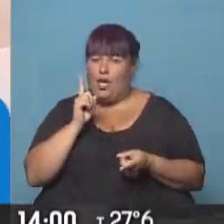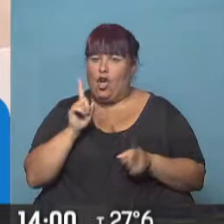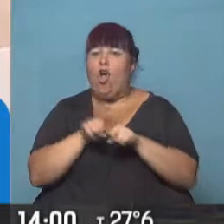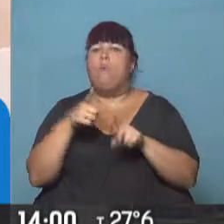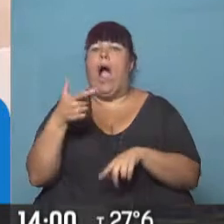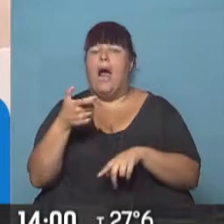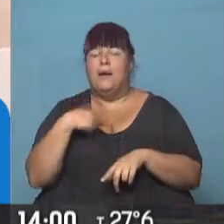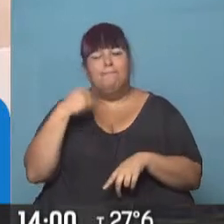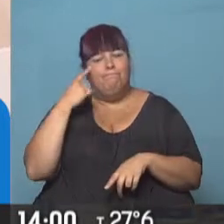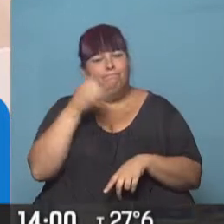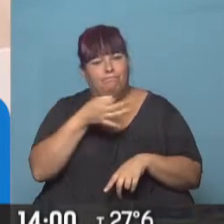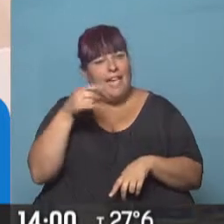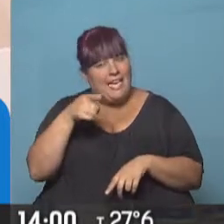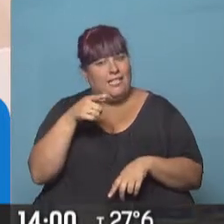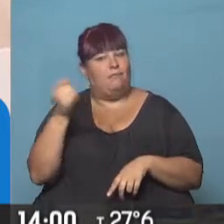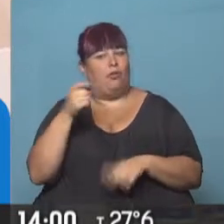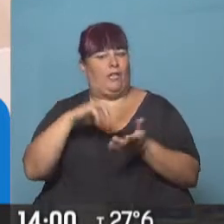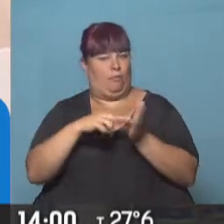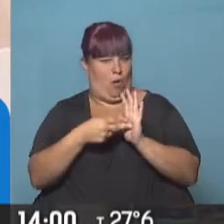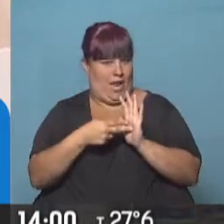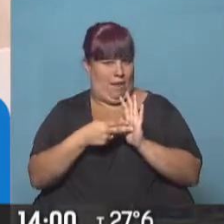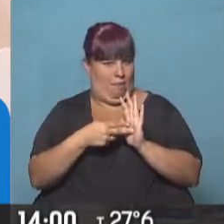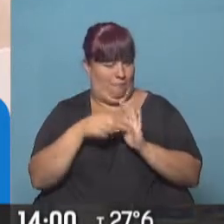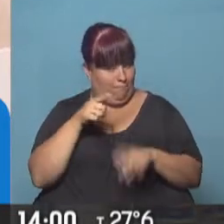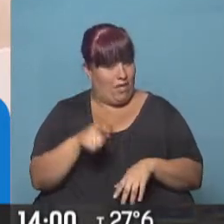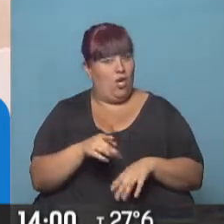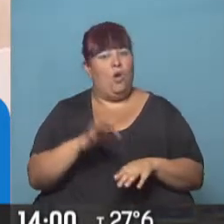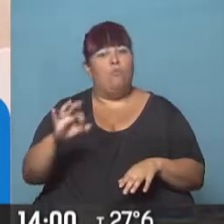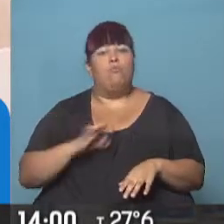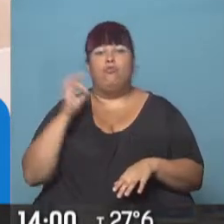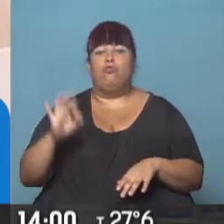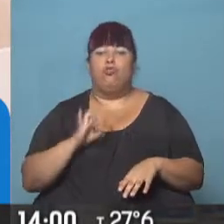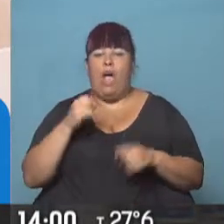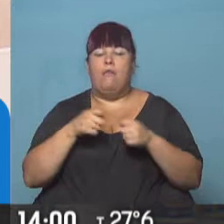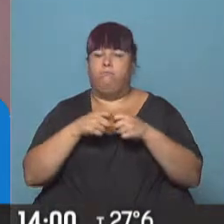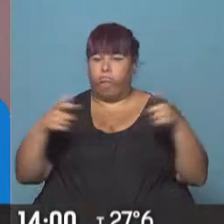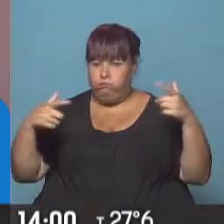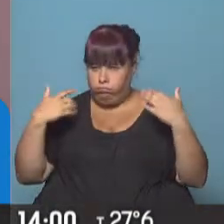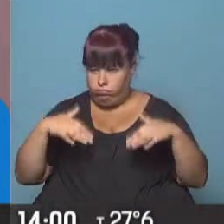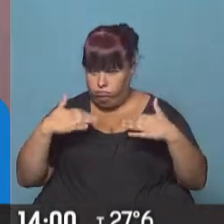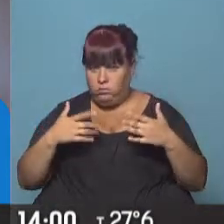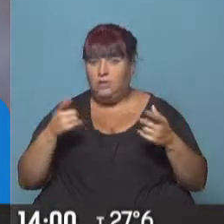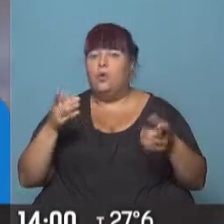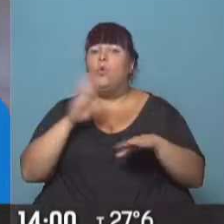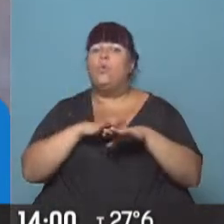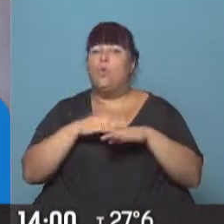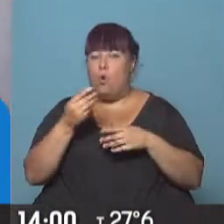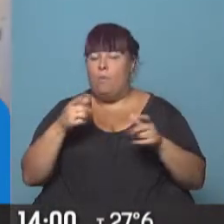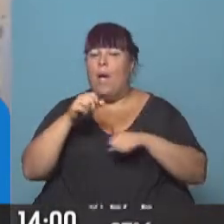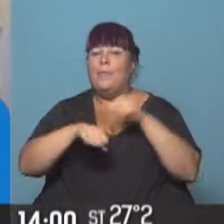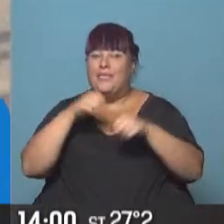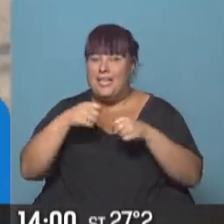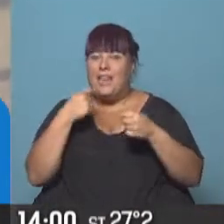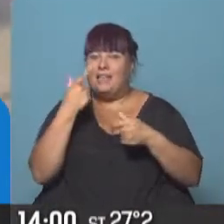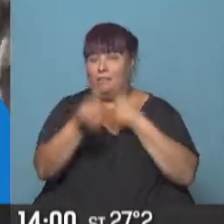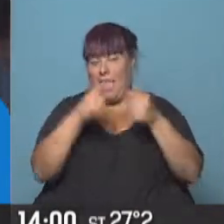Sí, me parece que esa es la clave del problema, que durante todos estos años hubo un crecimiento exponencial alentado. Lo que es las bicicletas, la